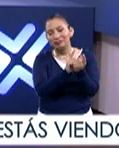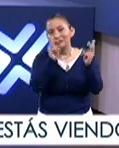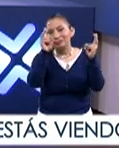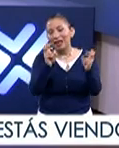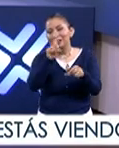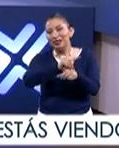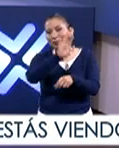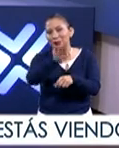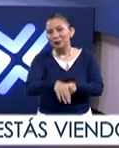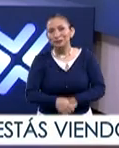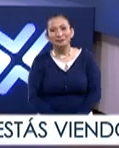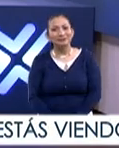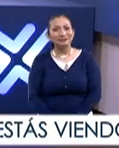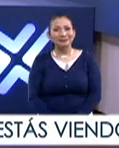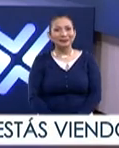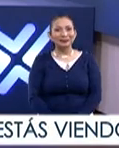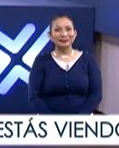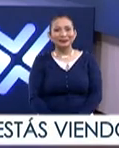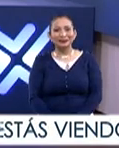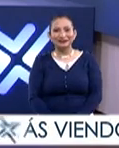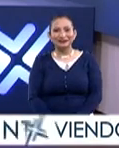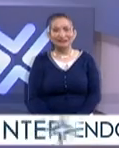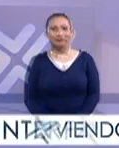sobre el Día de Muertos.